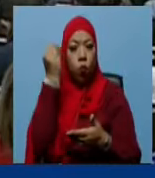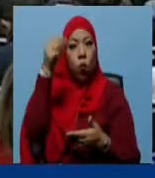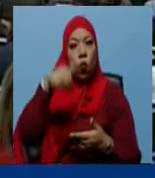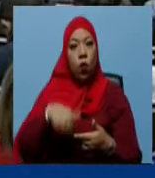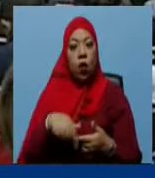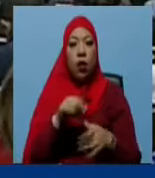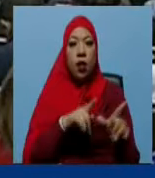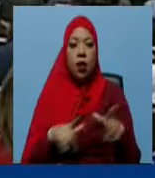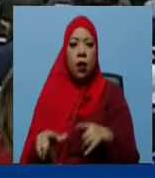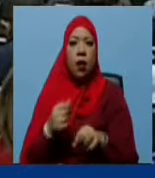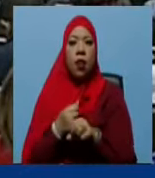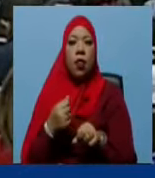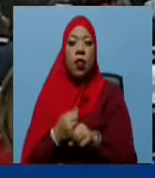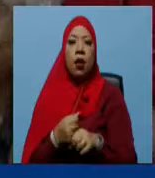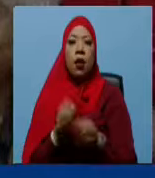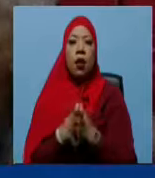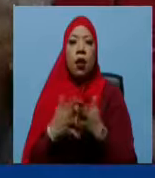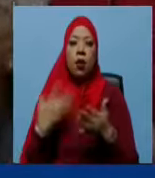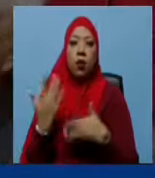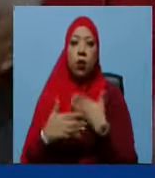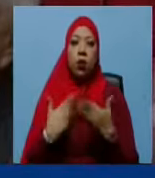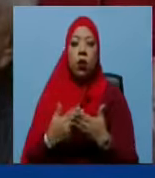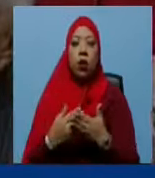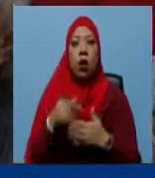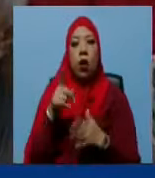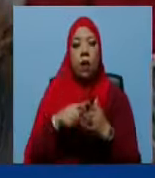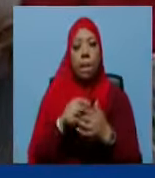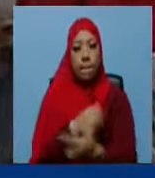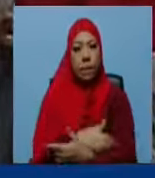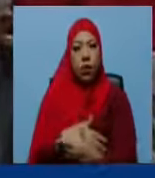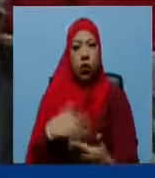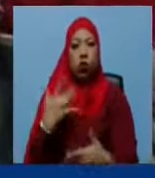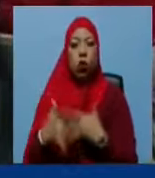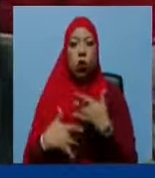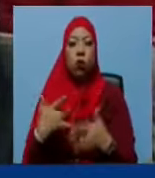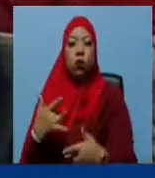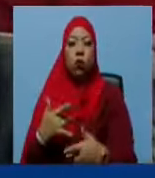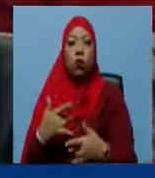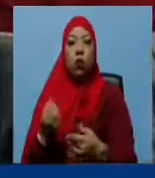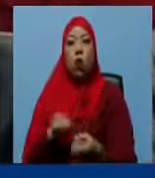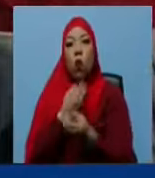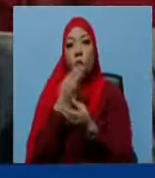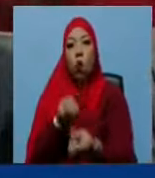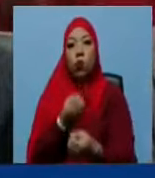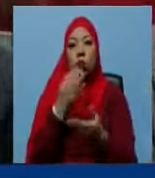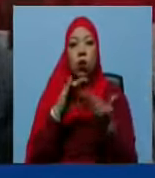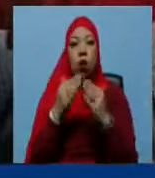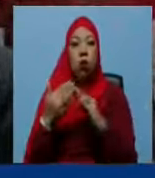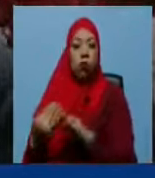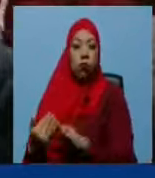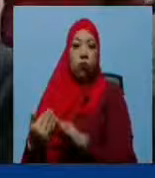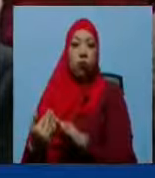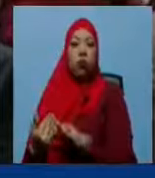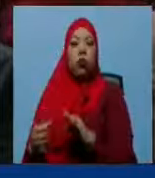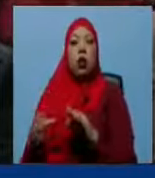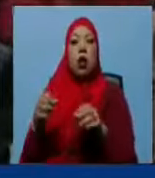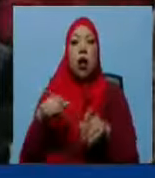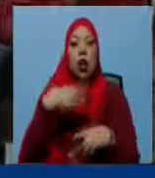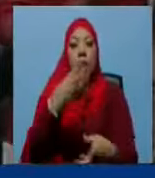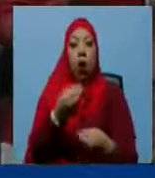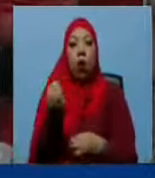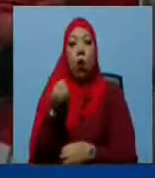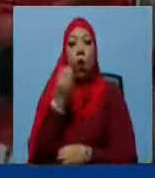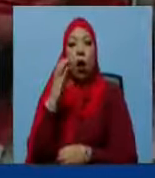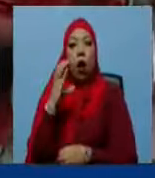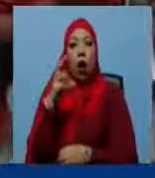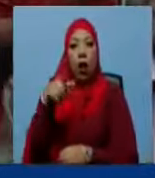ya se está imprimiendo y se va a distribuir por millones en los consejos comunales, en los CLAP,